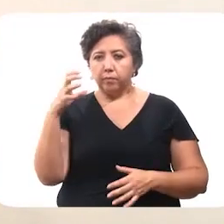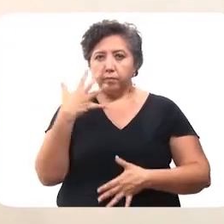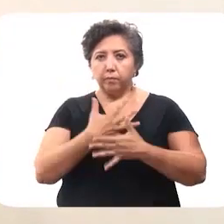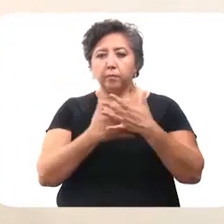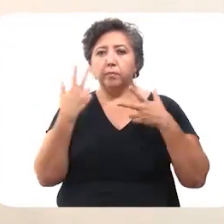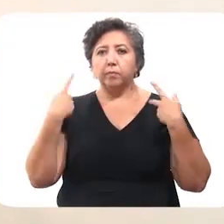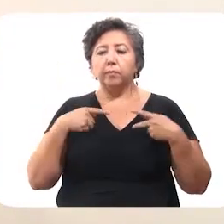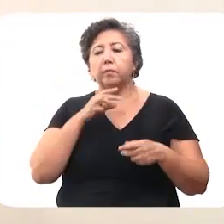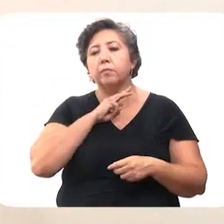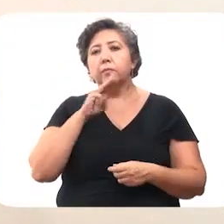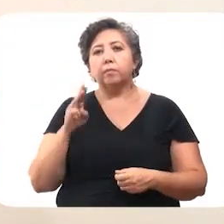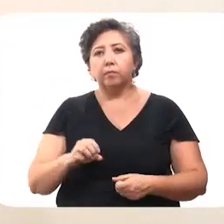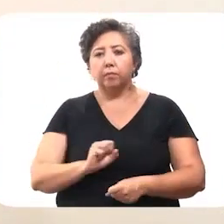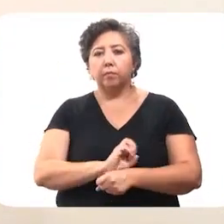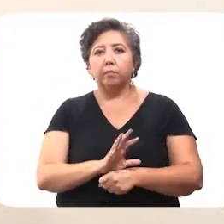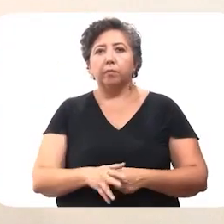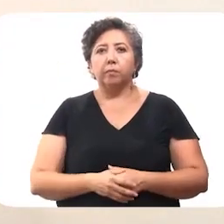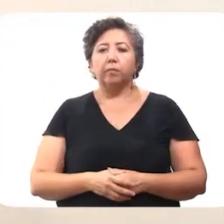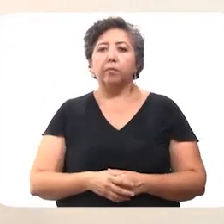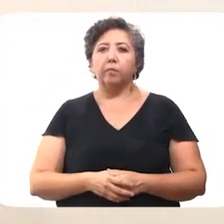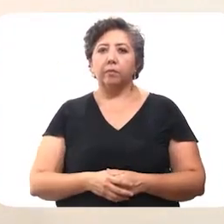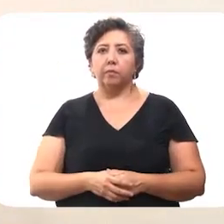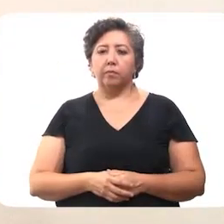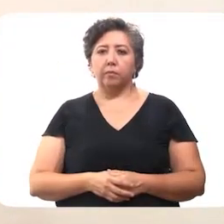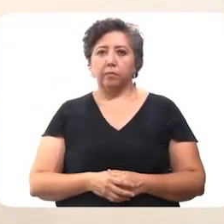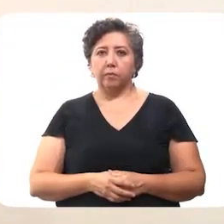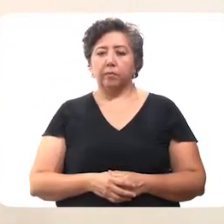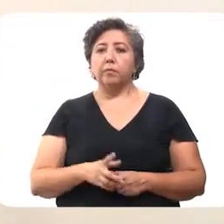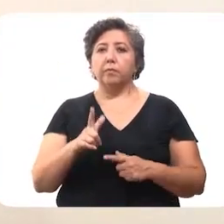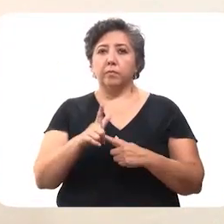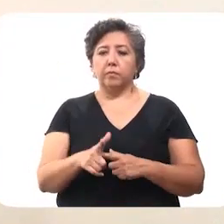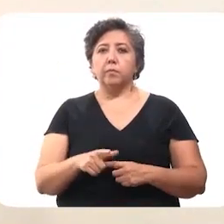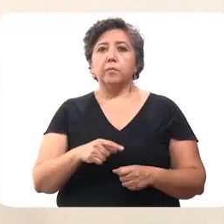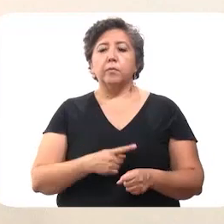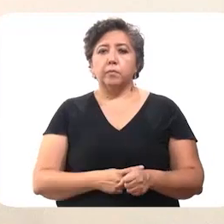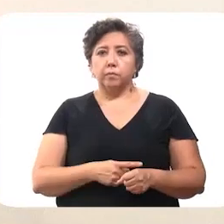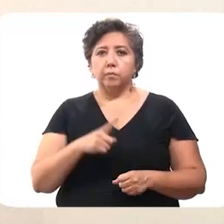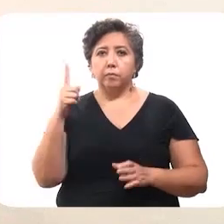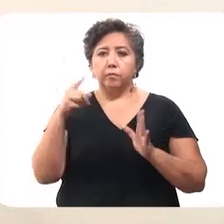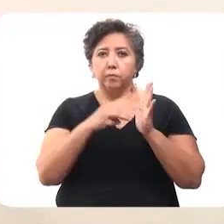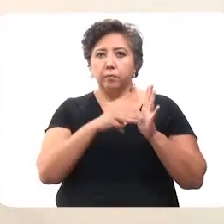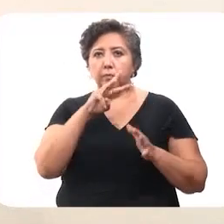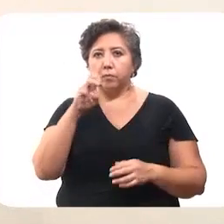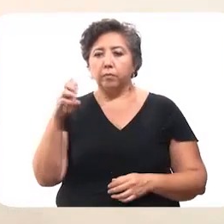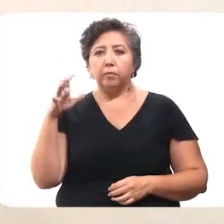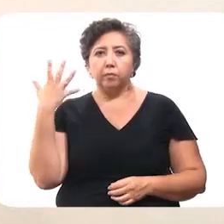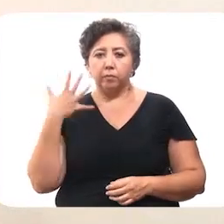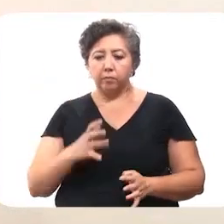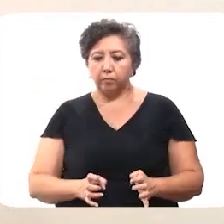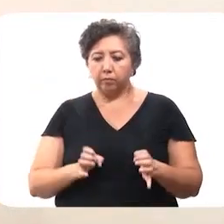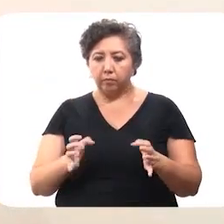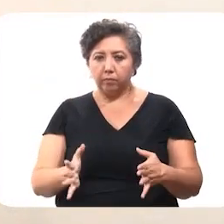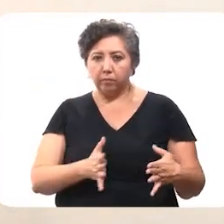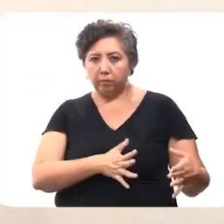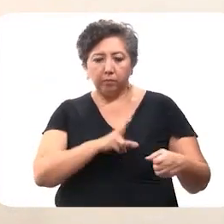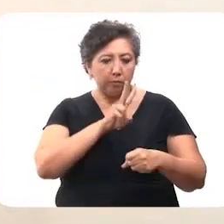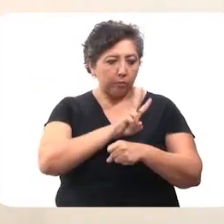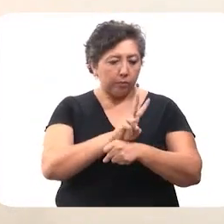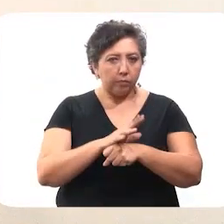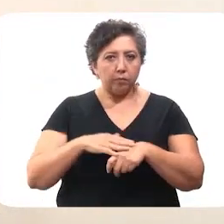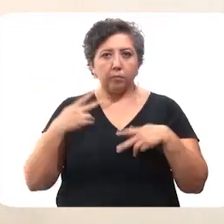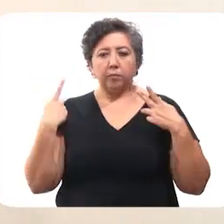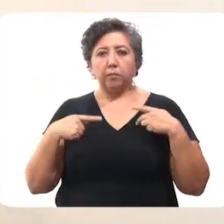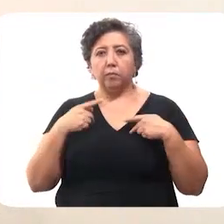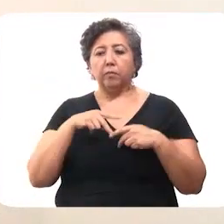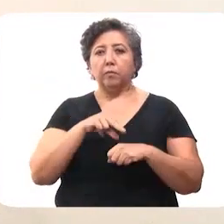6.215 las personas fallecidas a causa del coronavirus. De los casos activos, 1.310 están estables, aislados y monitoreados